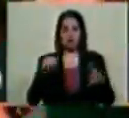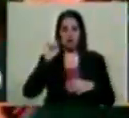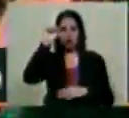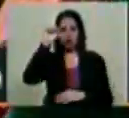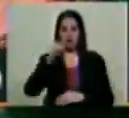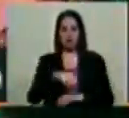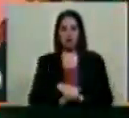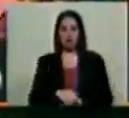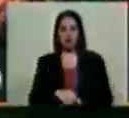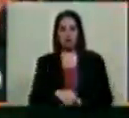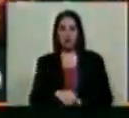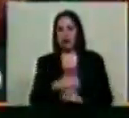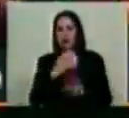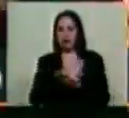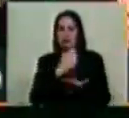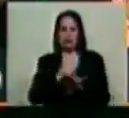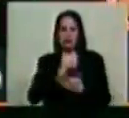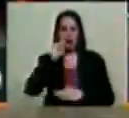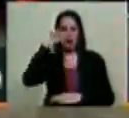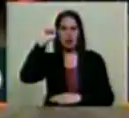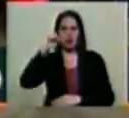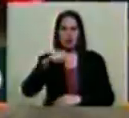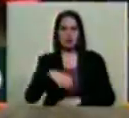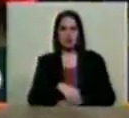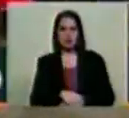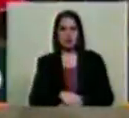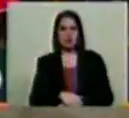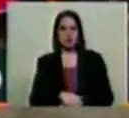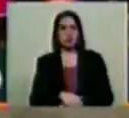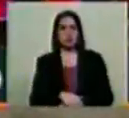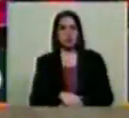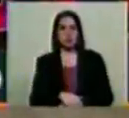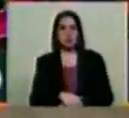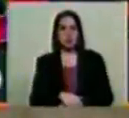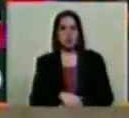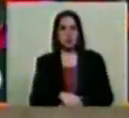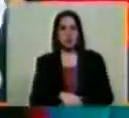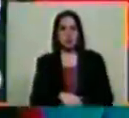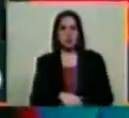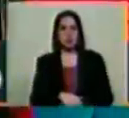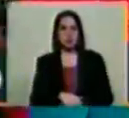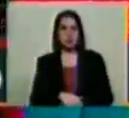a una gran victoria vamos. Cuenten conmigo, mujeres.